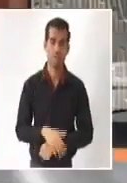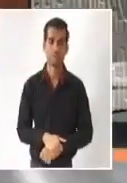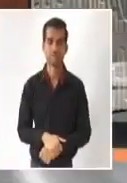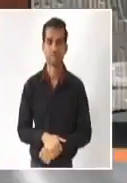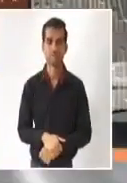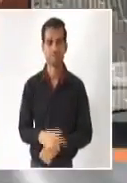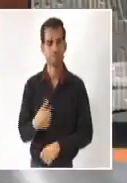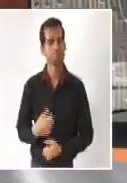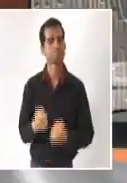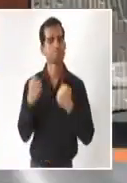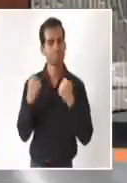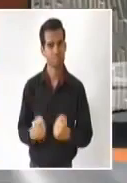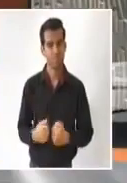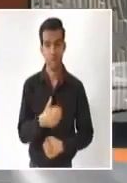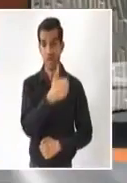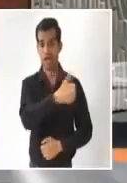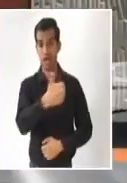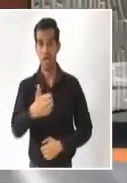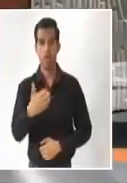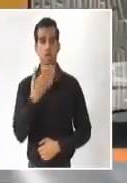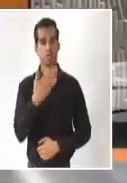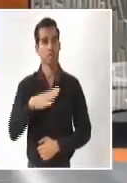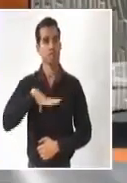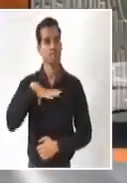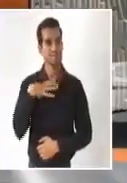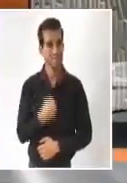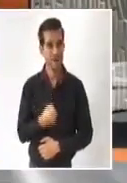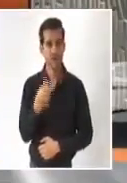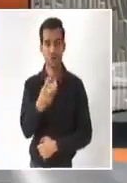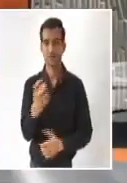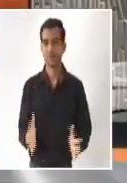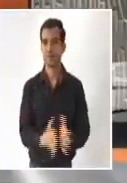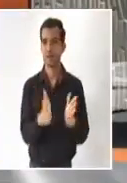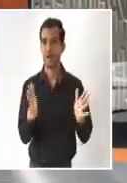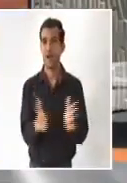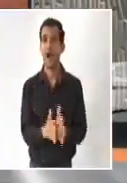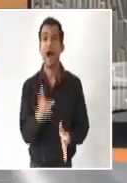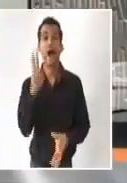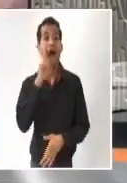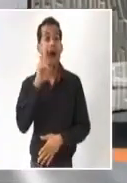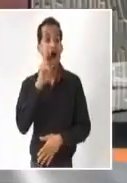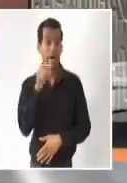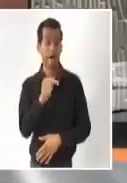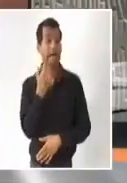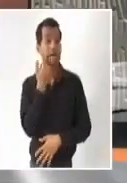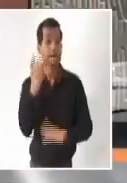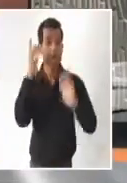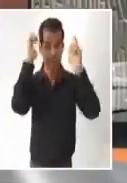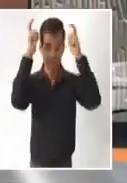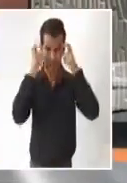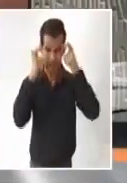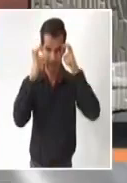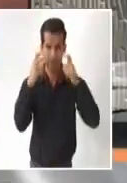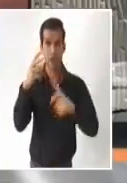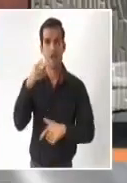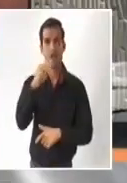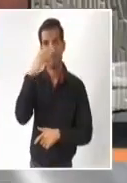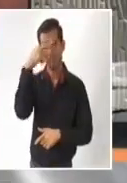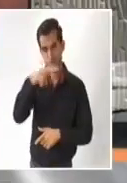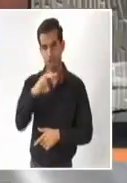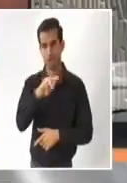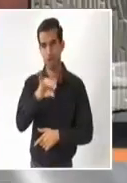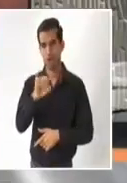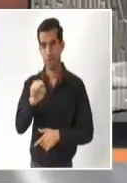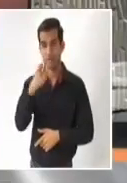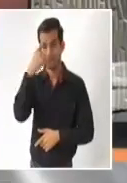Y estoy segura que cada una de ellas dará lo mejor de sí en este gran certamen, en el cual ellas buscan llevarse la corona de Mexicana Universal. Ya sabes,